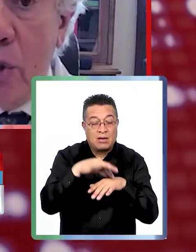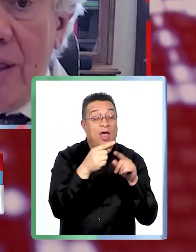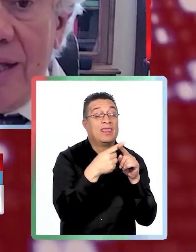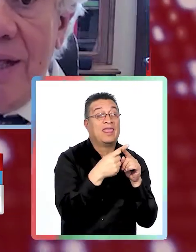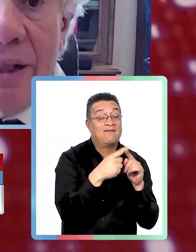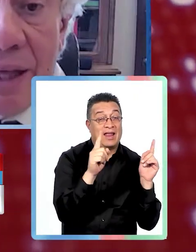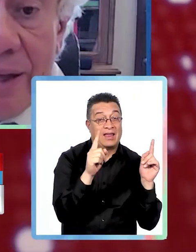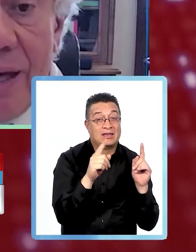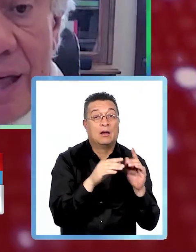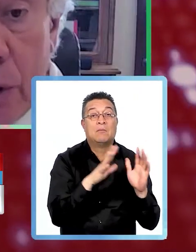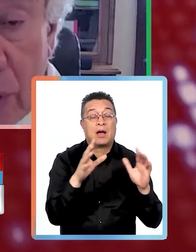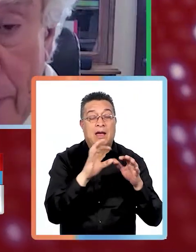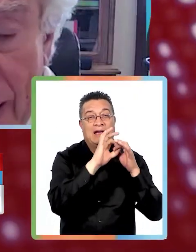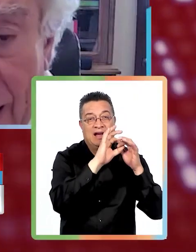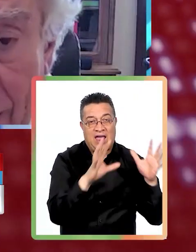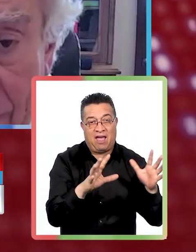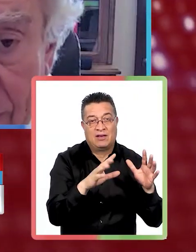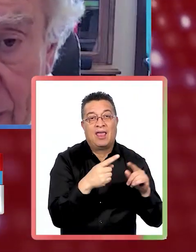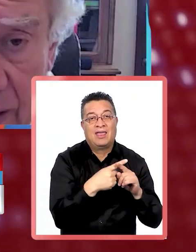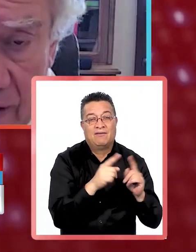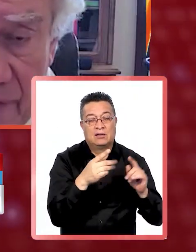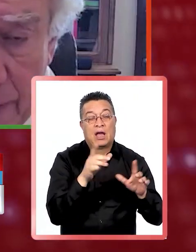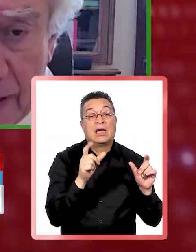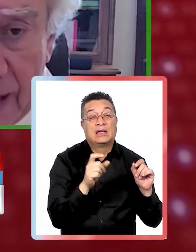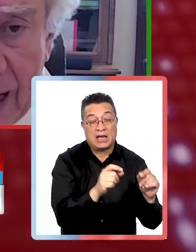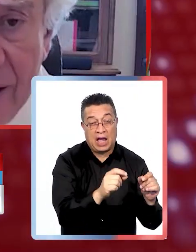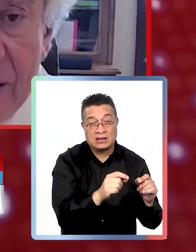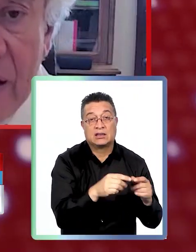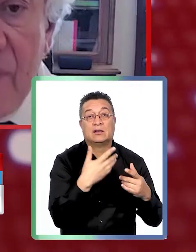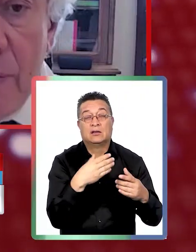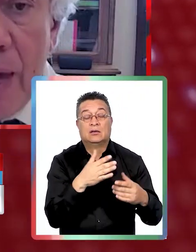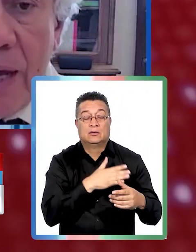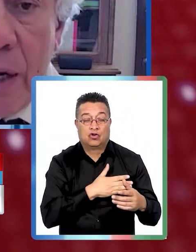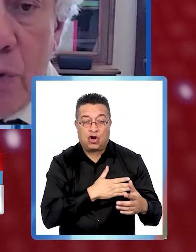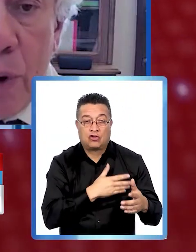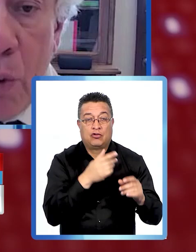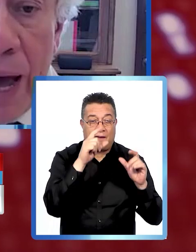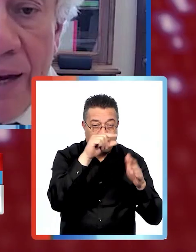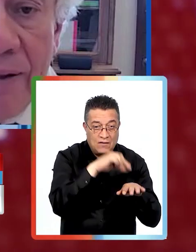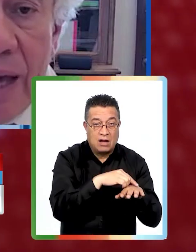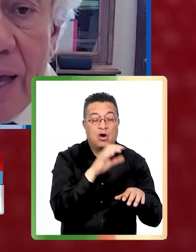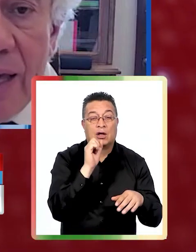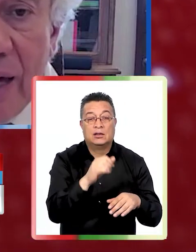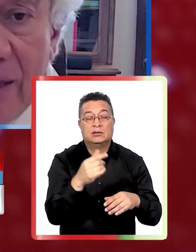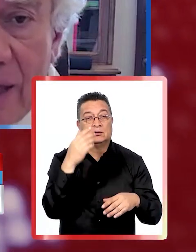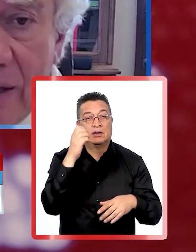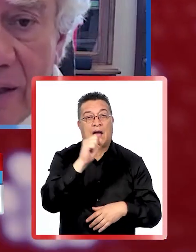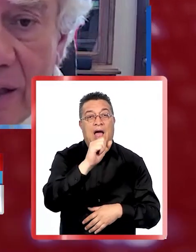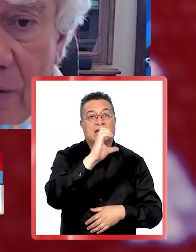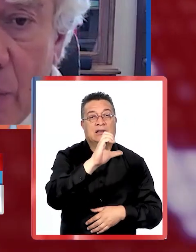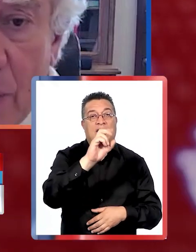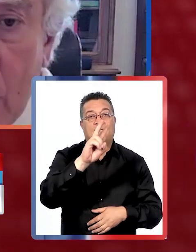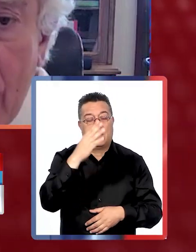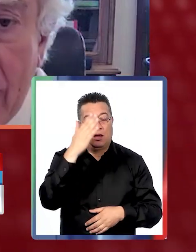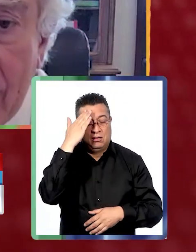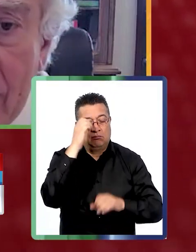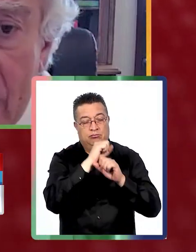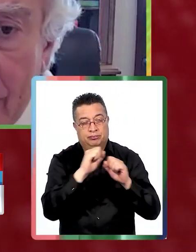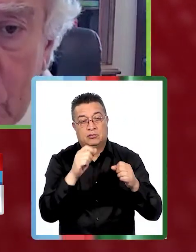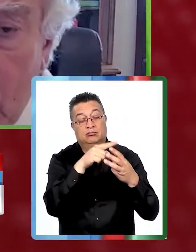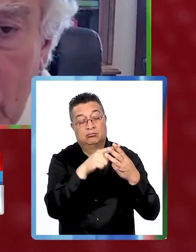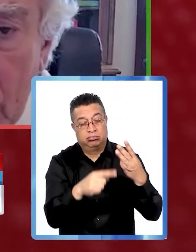de cosas distintas y de cosas más graves. Se enferman de cáncer, de enfermedades cardiovasculares y de accidentes